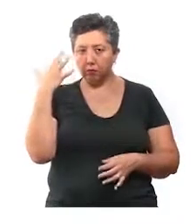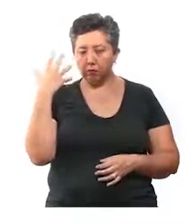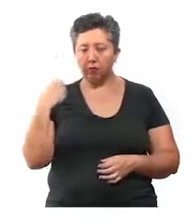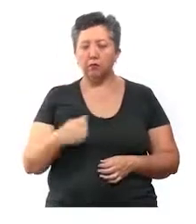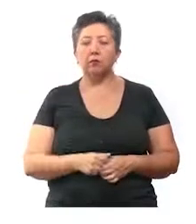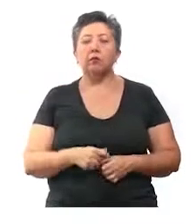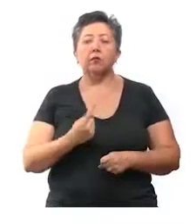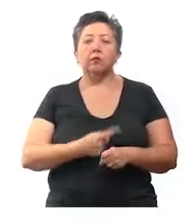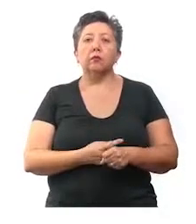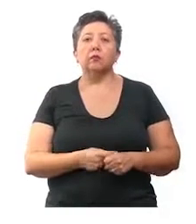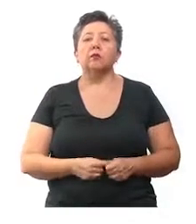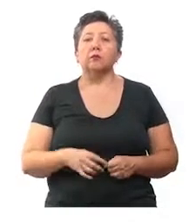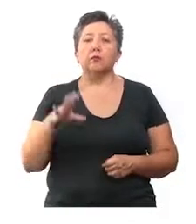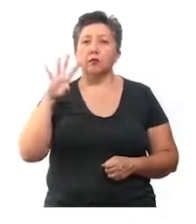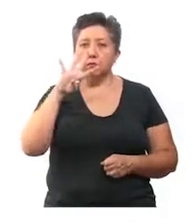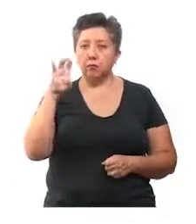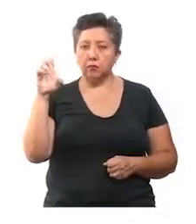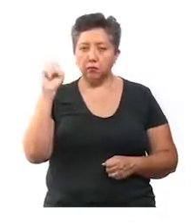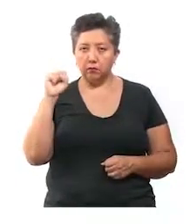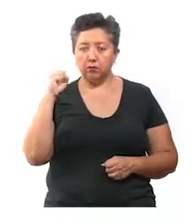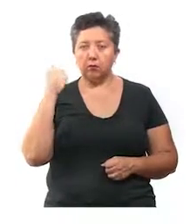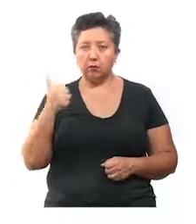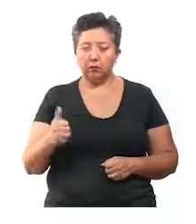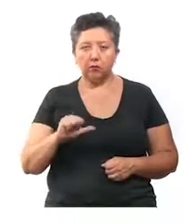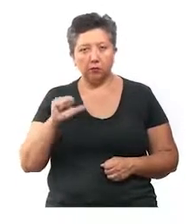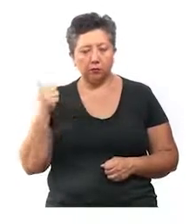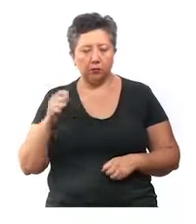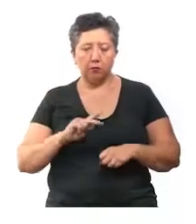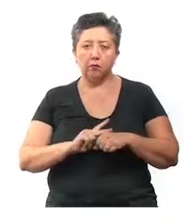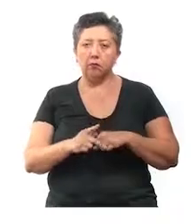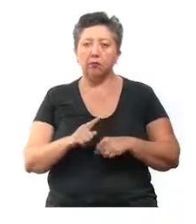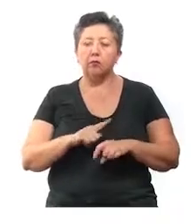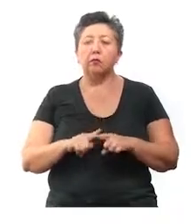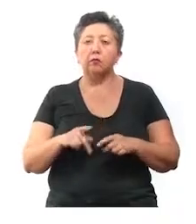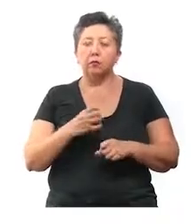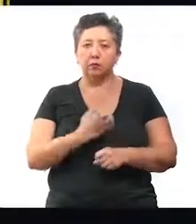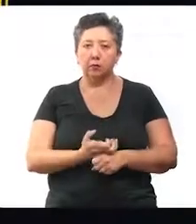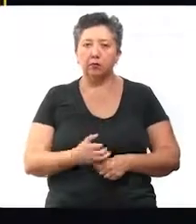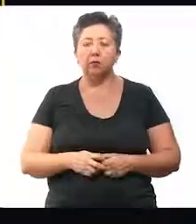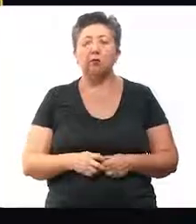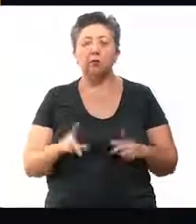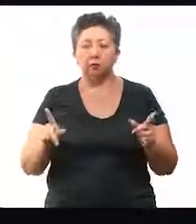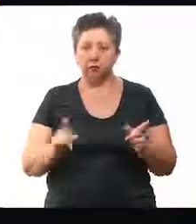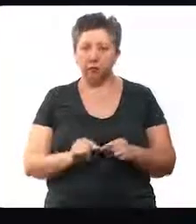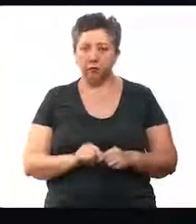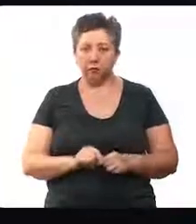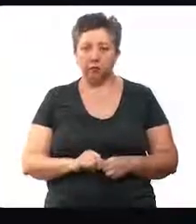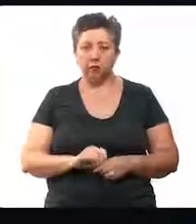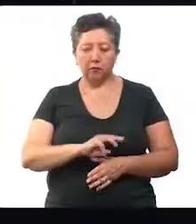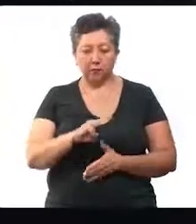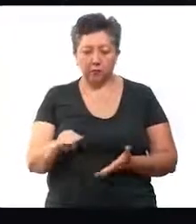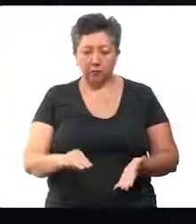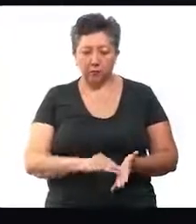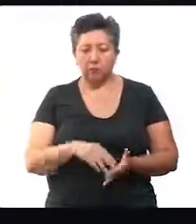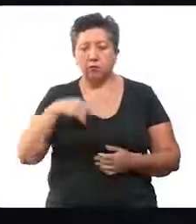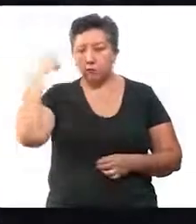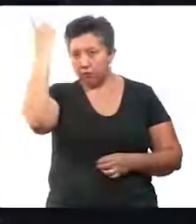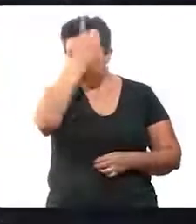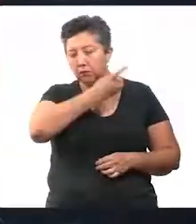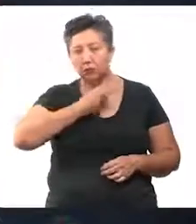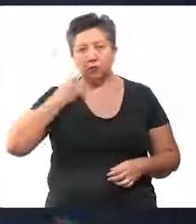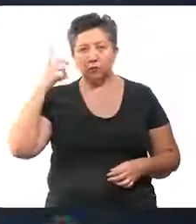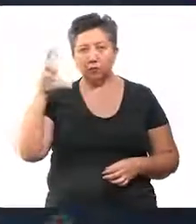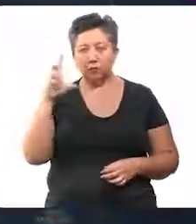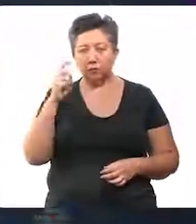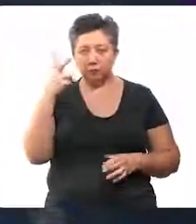53.550 casos positivos, 466 son de otro país u otro estado. Específicamente, en Mérida se han diagnosticado